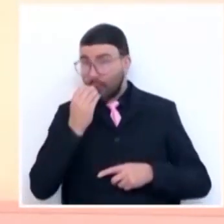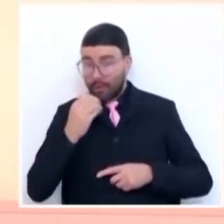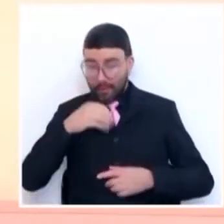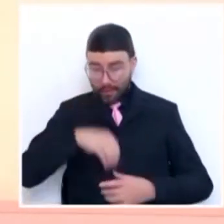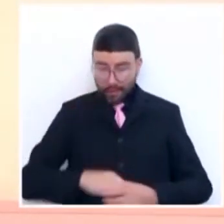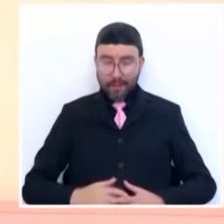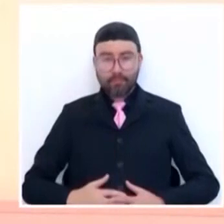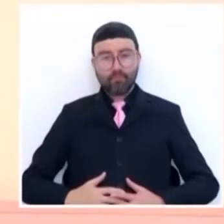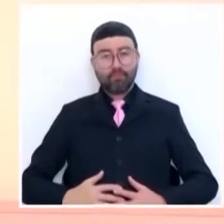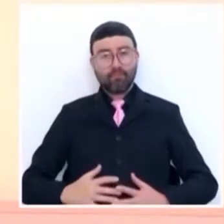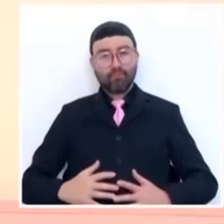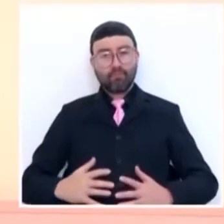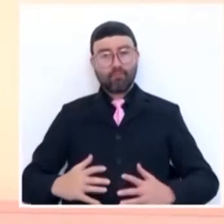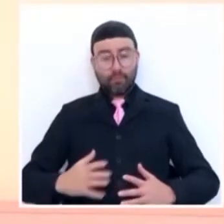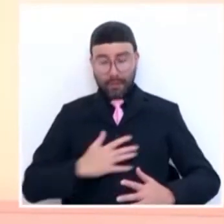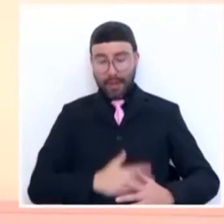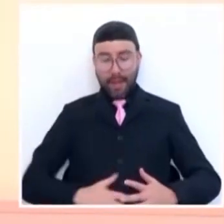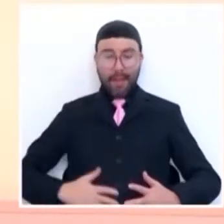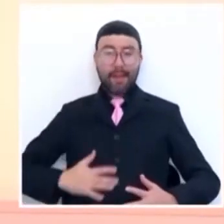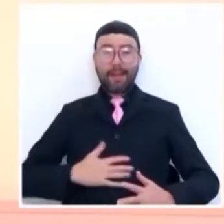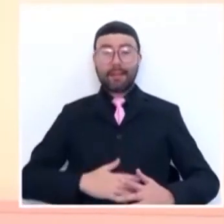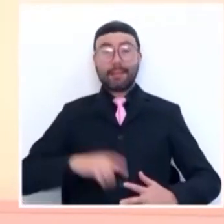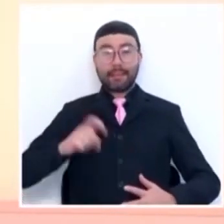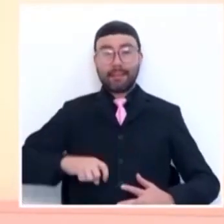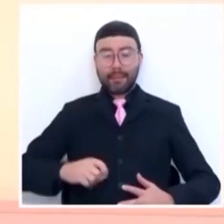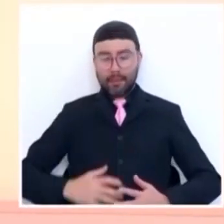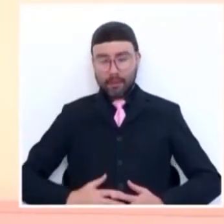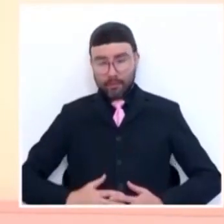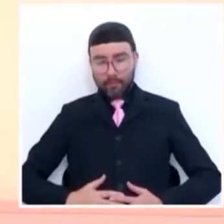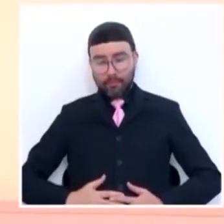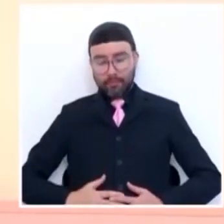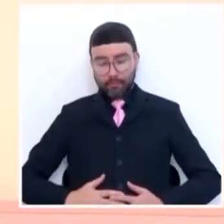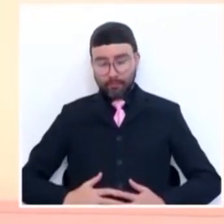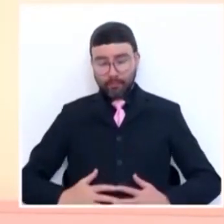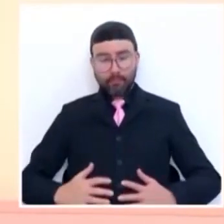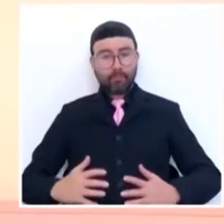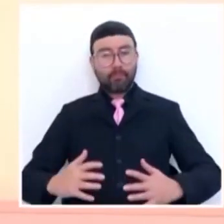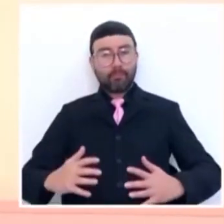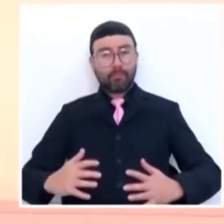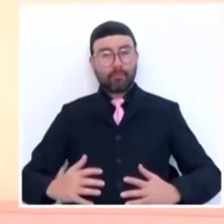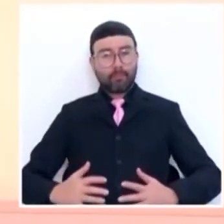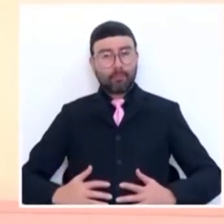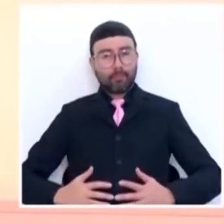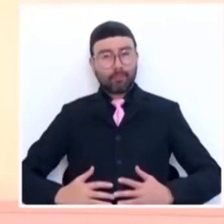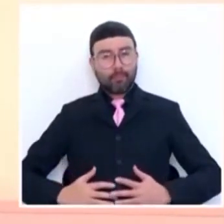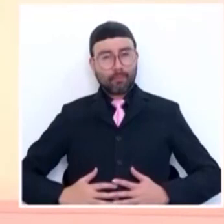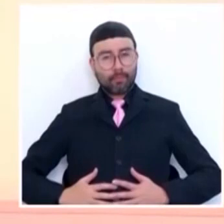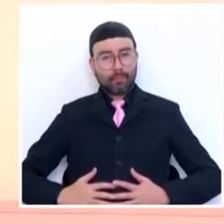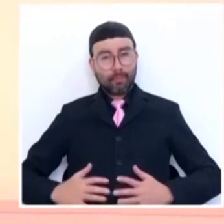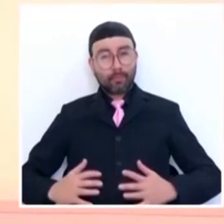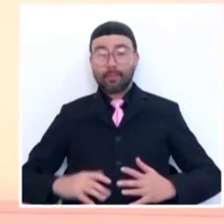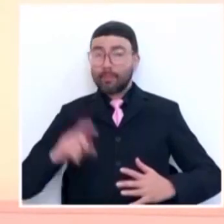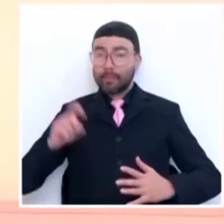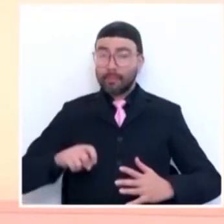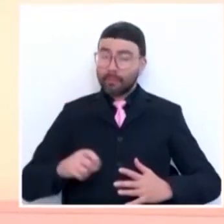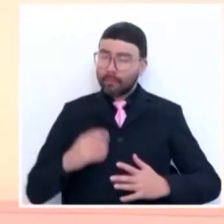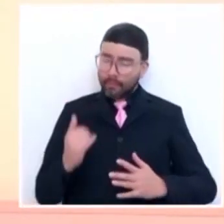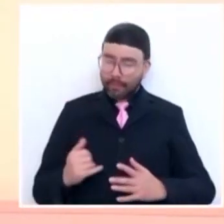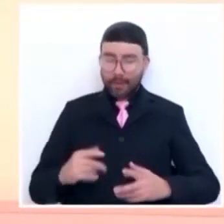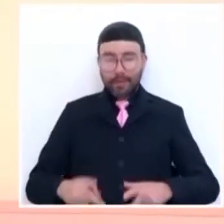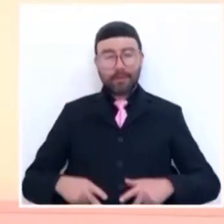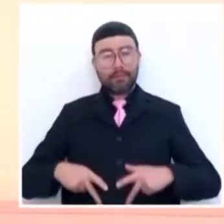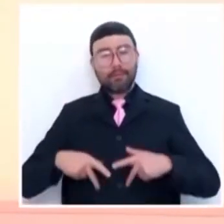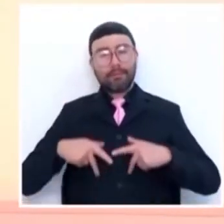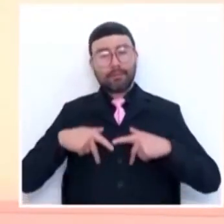podernos alimentar con el aire y que se convierta en una fuente alternativa de energía y de vitalidad, necesitamos